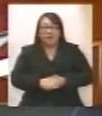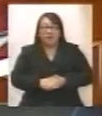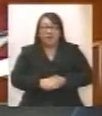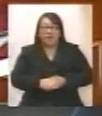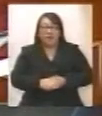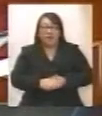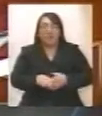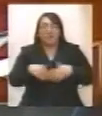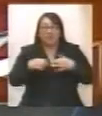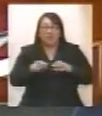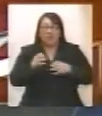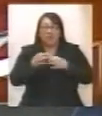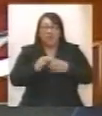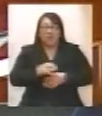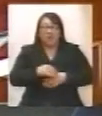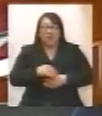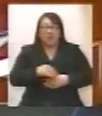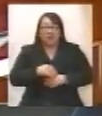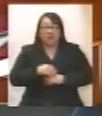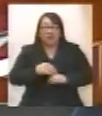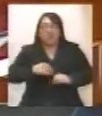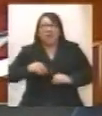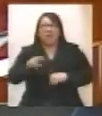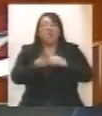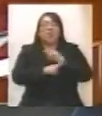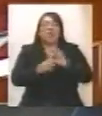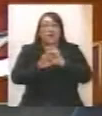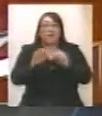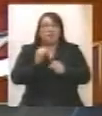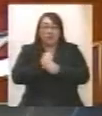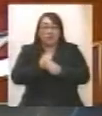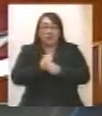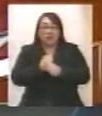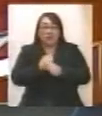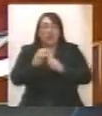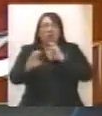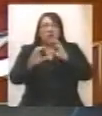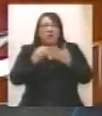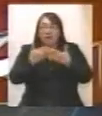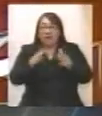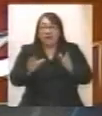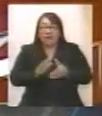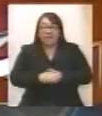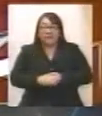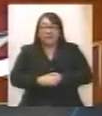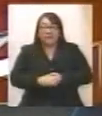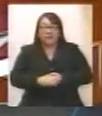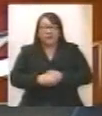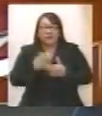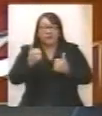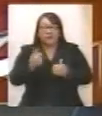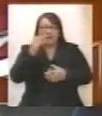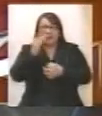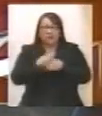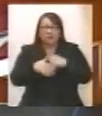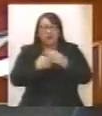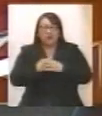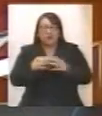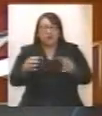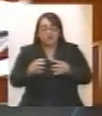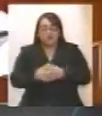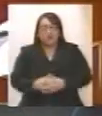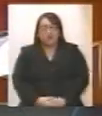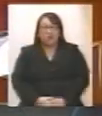permito reiterar, signado por los valores de la transparencia, el diálogo abierto y de buena fe con todos los